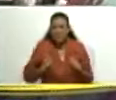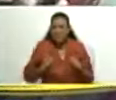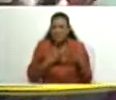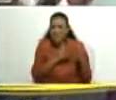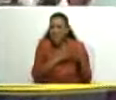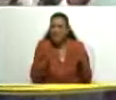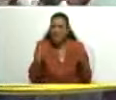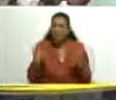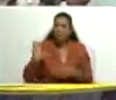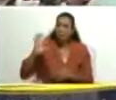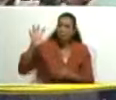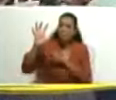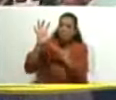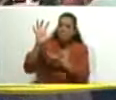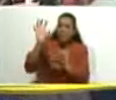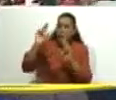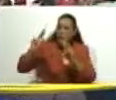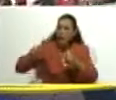de nuestra patria.